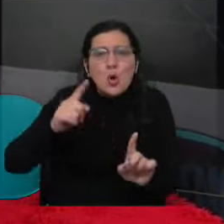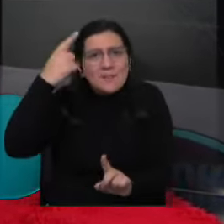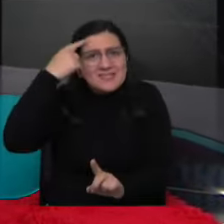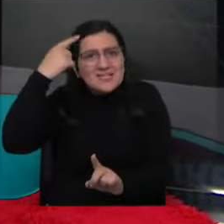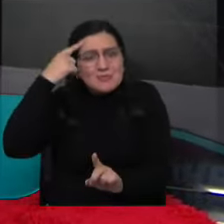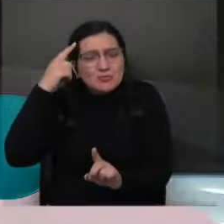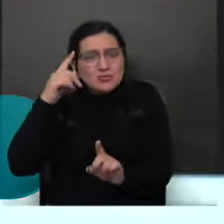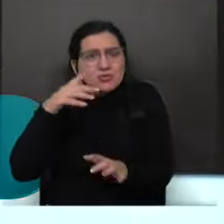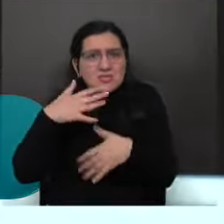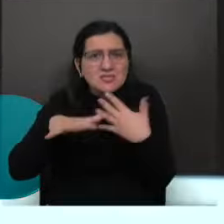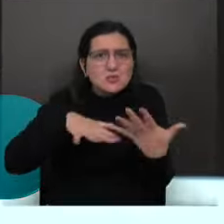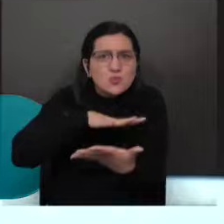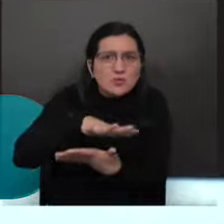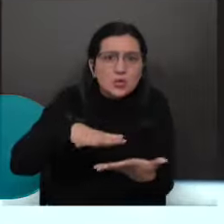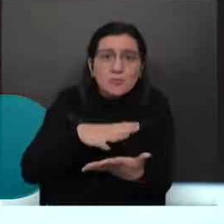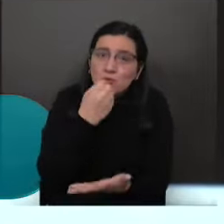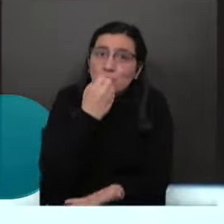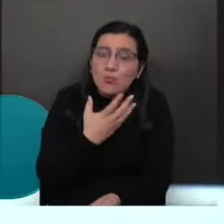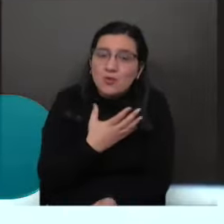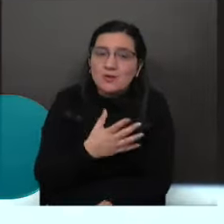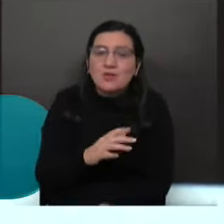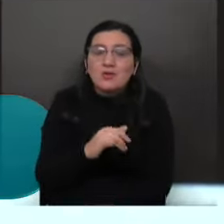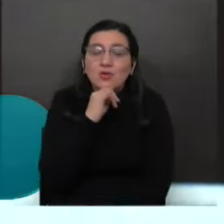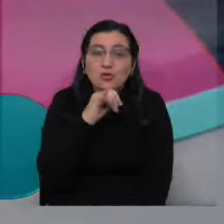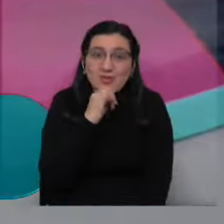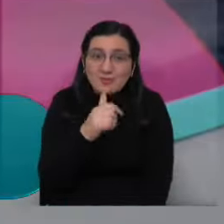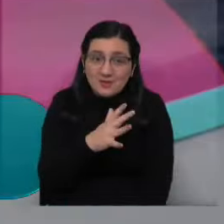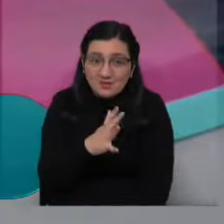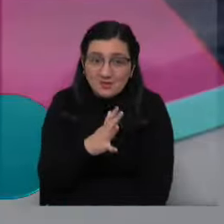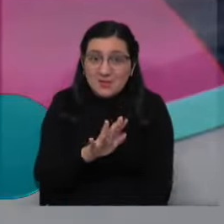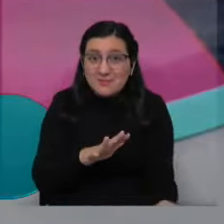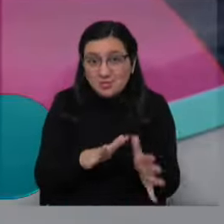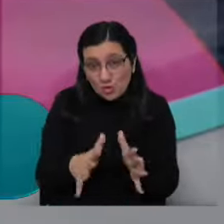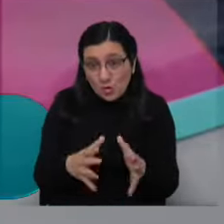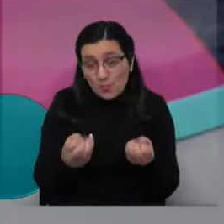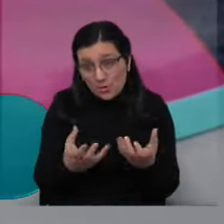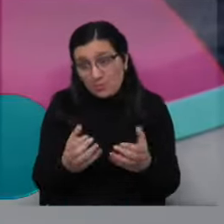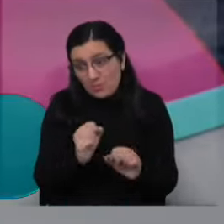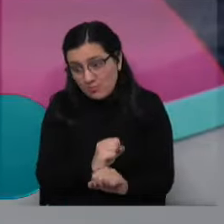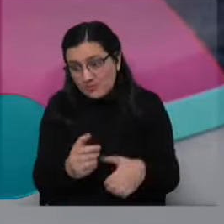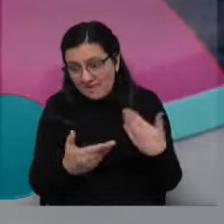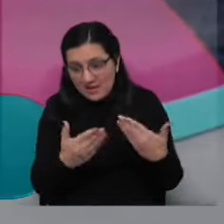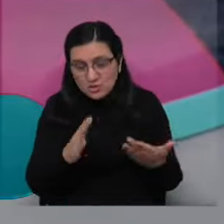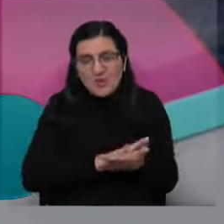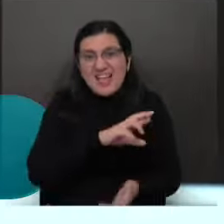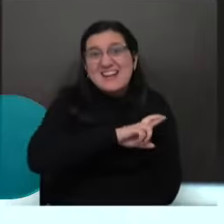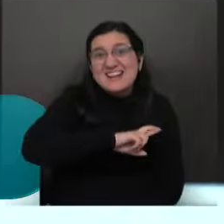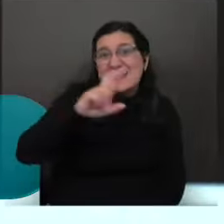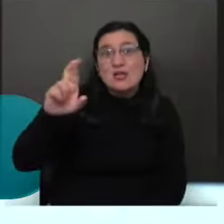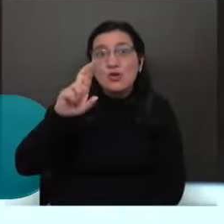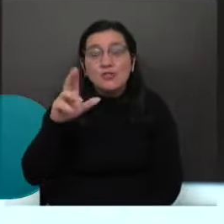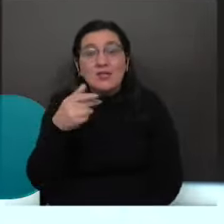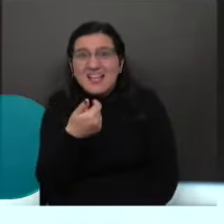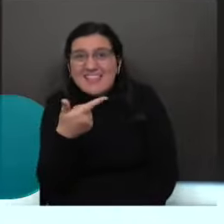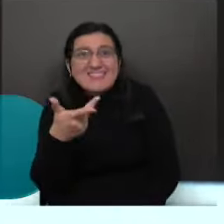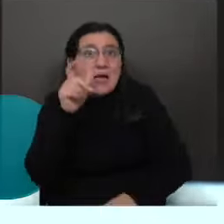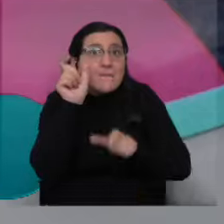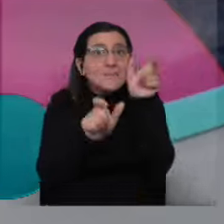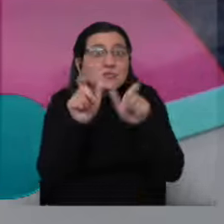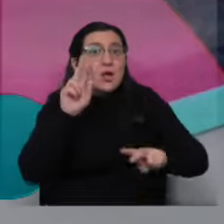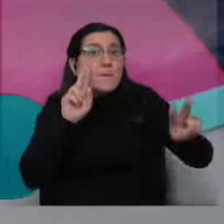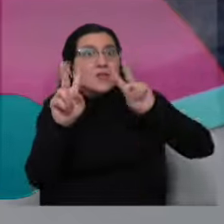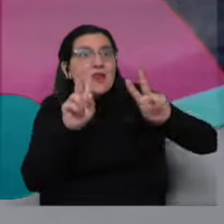pasar todo lo que pasó y eso estuvo buenísimo porque te vas a Contame de todo lo que pasó porque podemos hablar de récord de audiencia de cifras nunca conocidas en